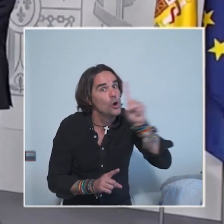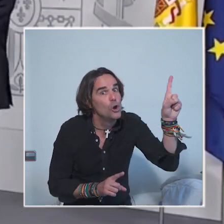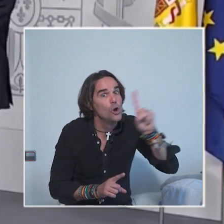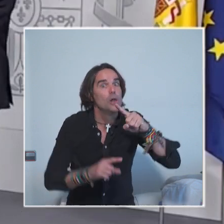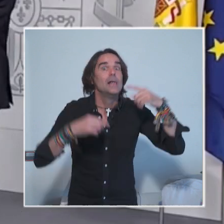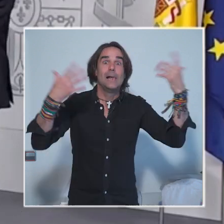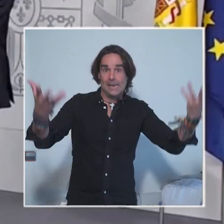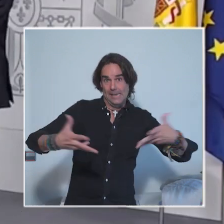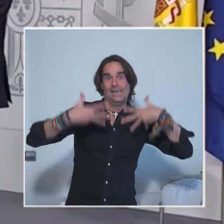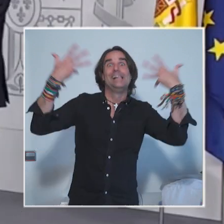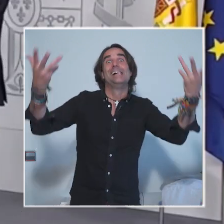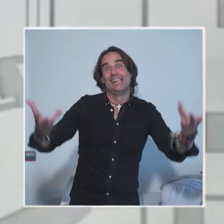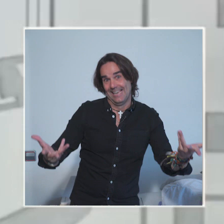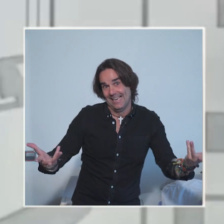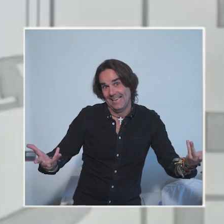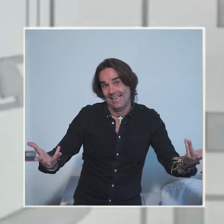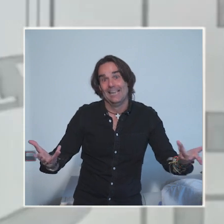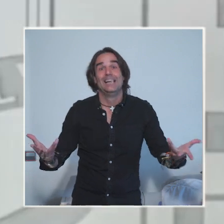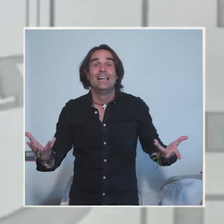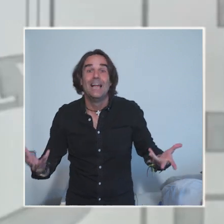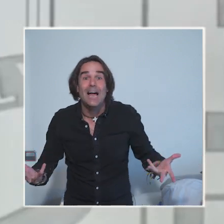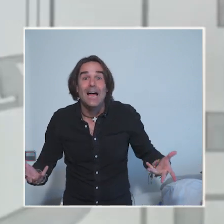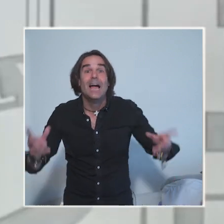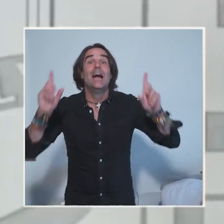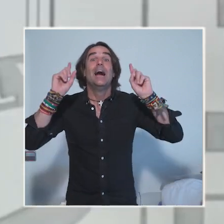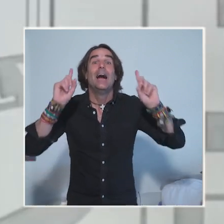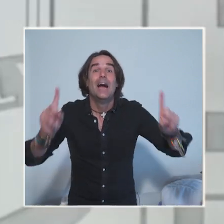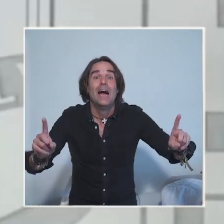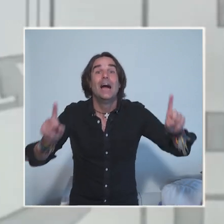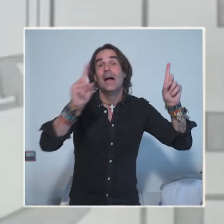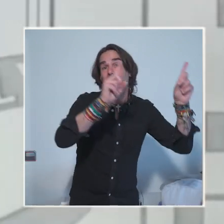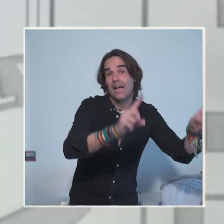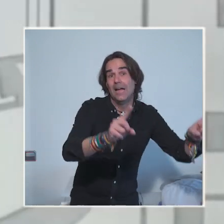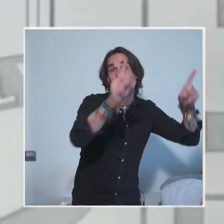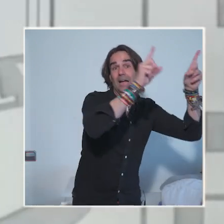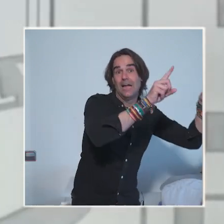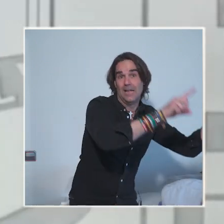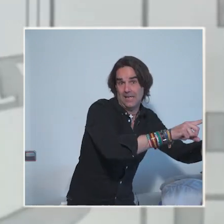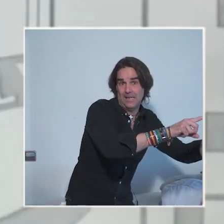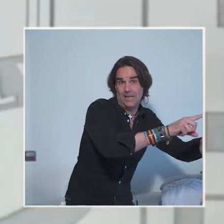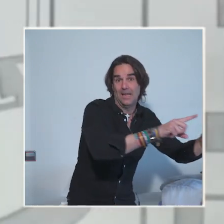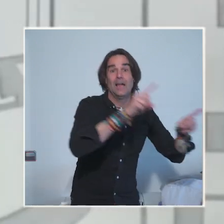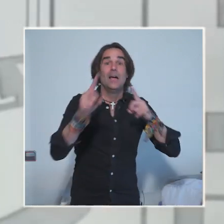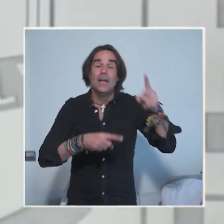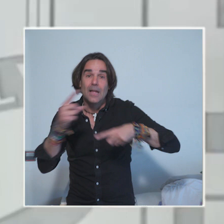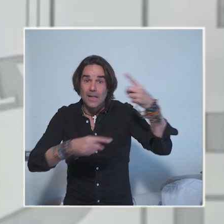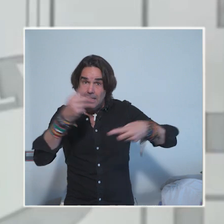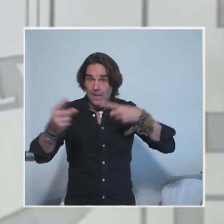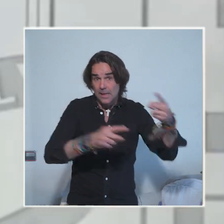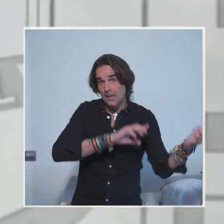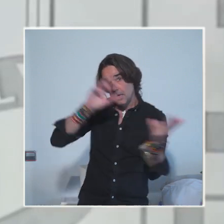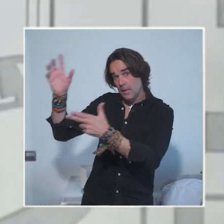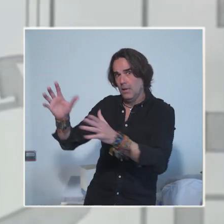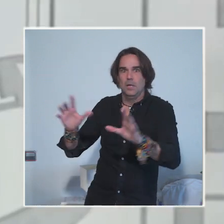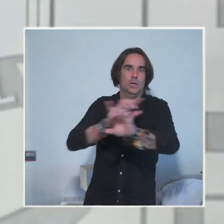comprendido muy bien la Comisión Europea, que es la dinámica del sistema de ERTE que ha propiciado el Gobierno de España. Los ERTE no